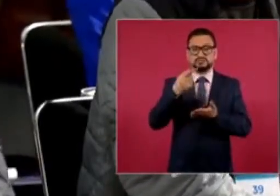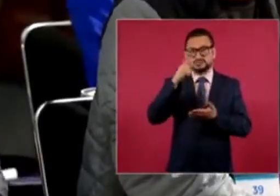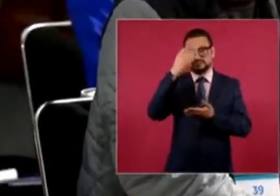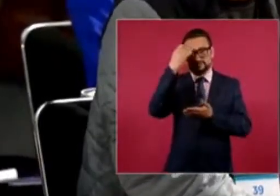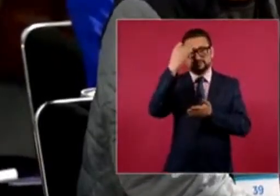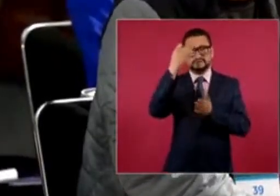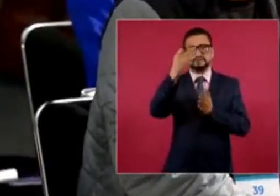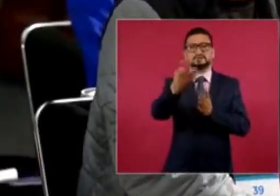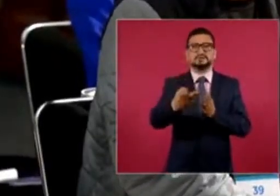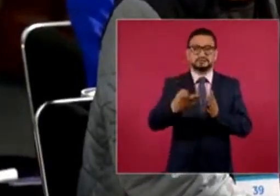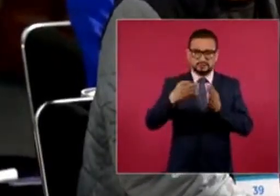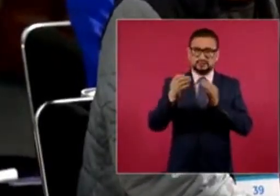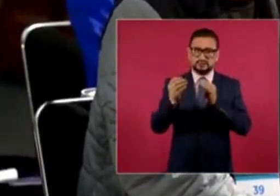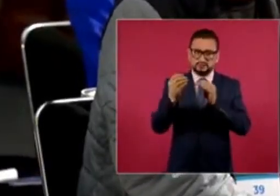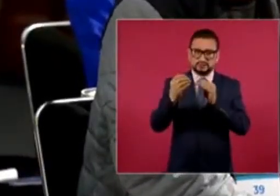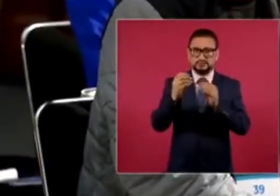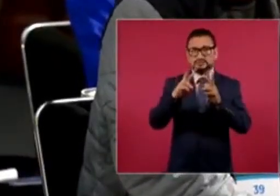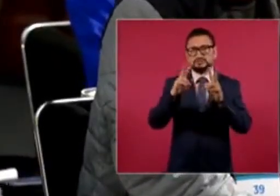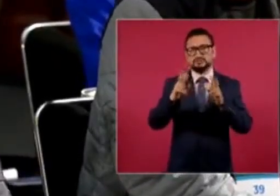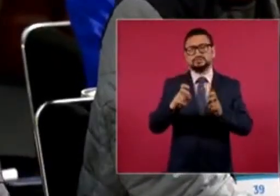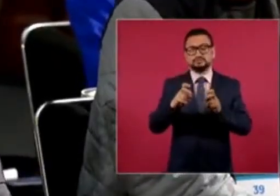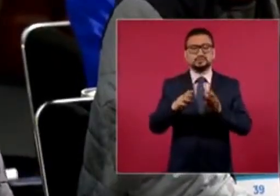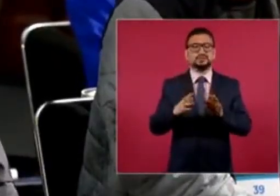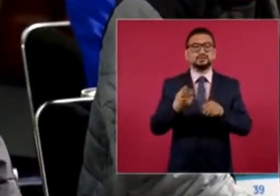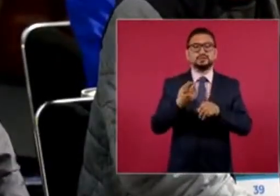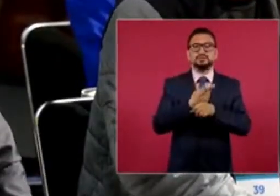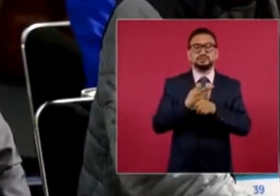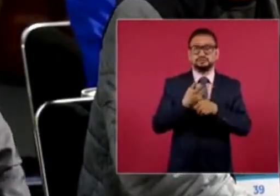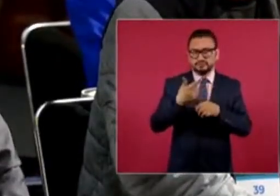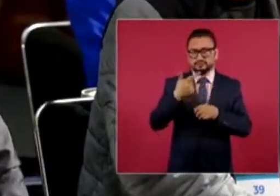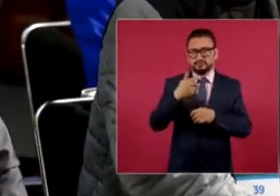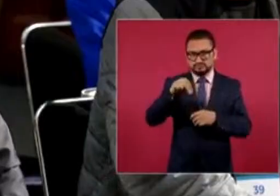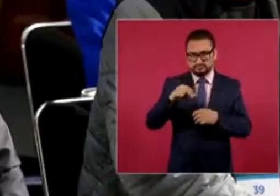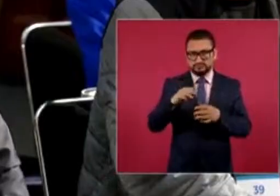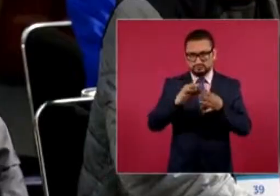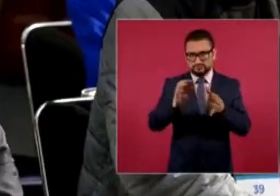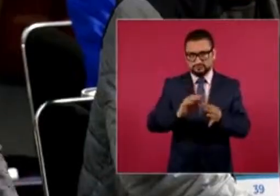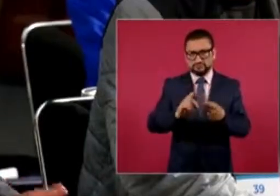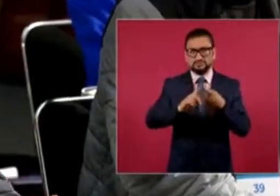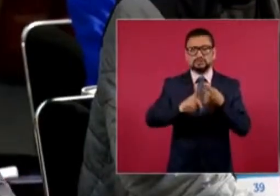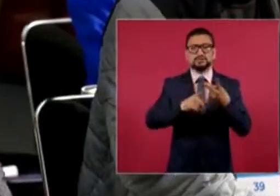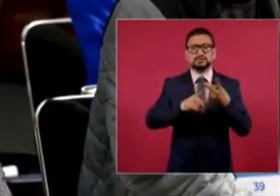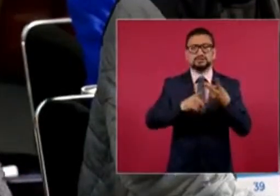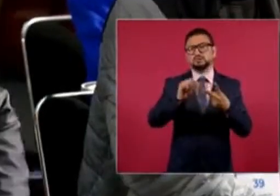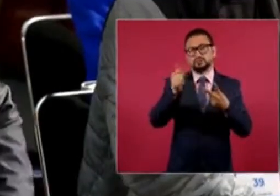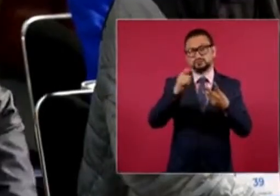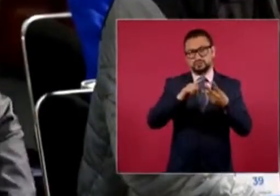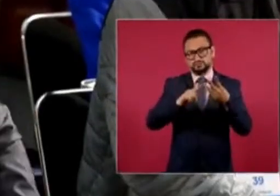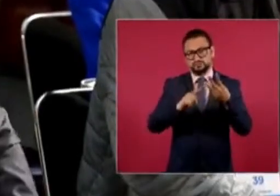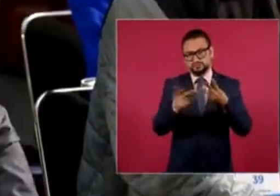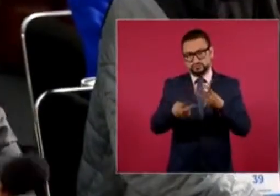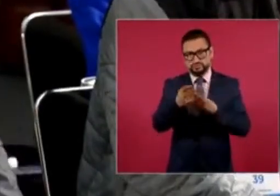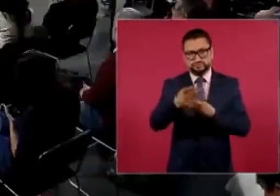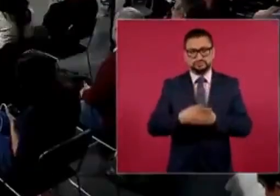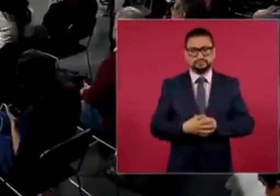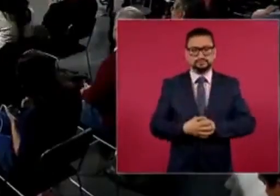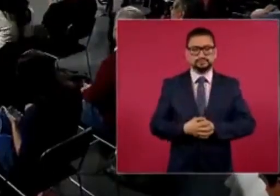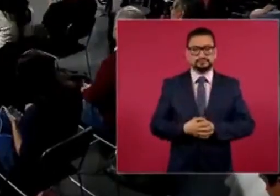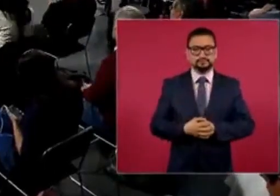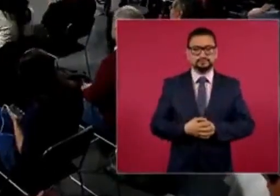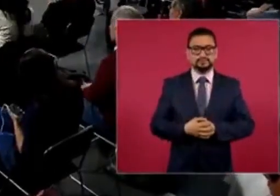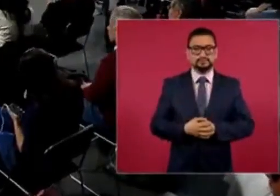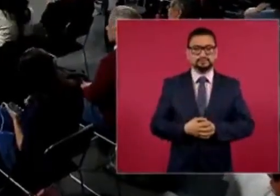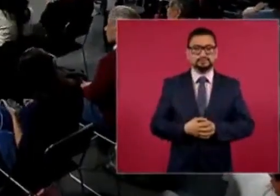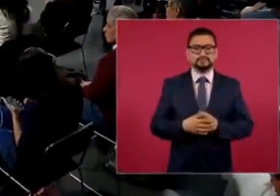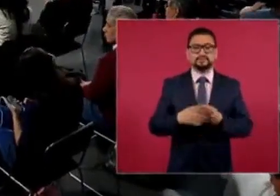bastantito en el tema de los particulares. Que nos comente de inicio este tema y también algunos otros 2 temas que le quiero plantear, por favor. Bueno, yo